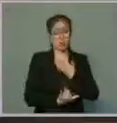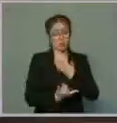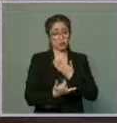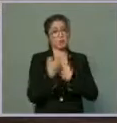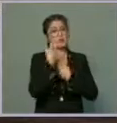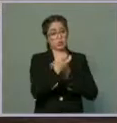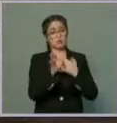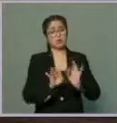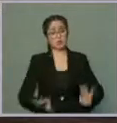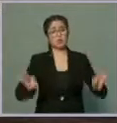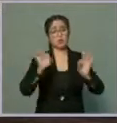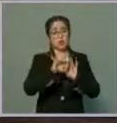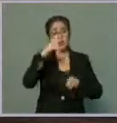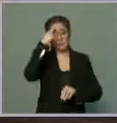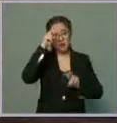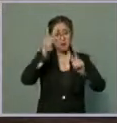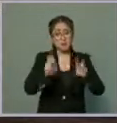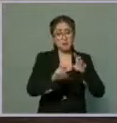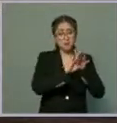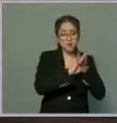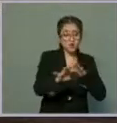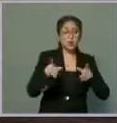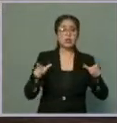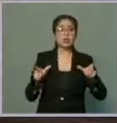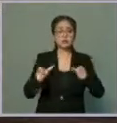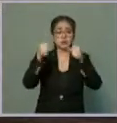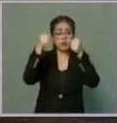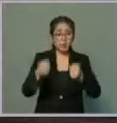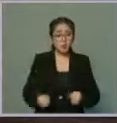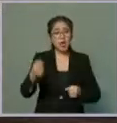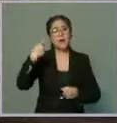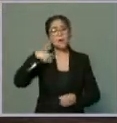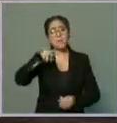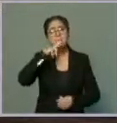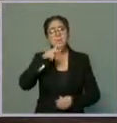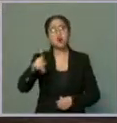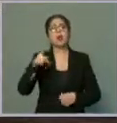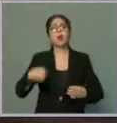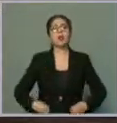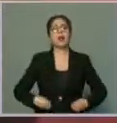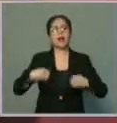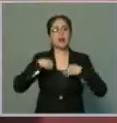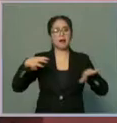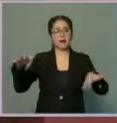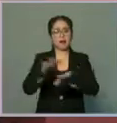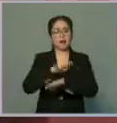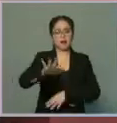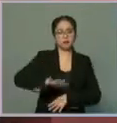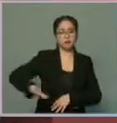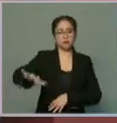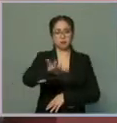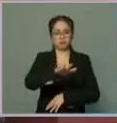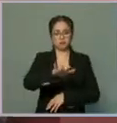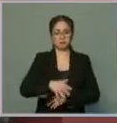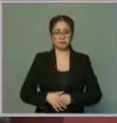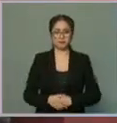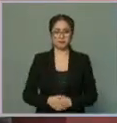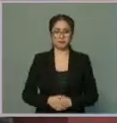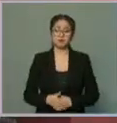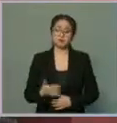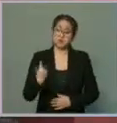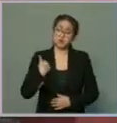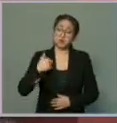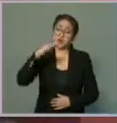por el tema de migración, seguridad y mejorar las condiciones de vida en esta zona Pues es que a lo mejor eso sería como lo más viable o algo